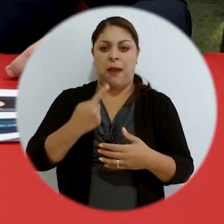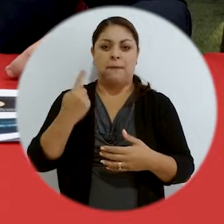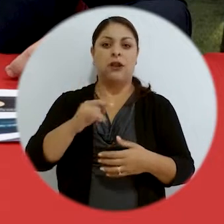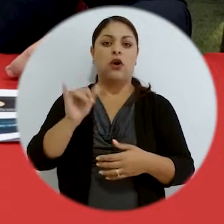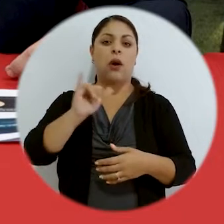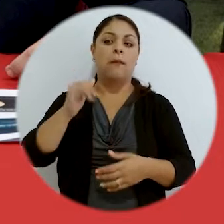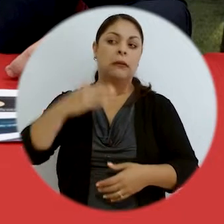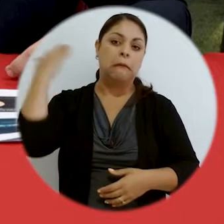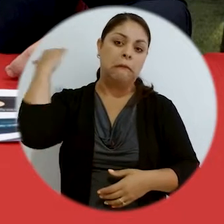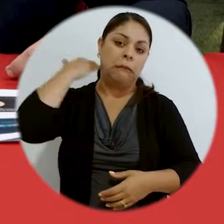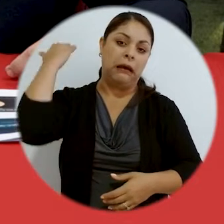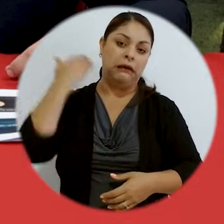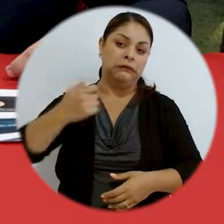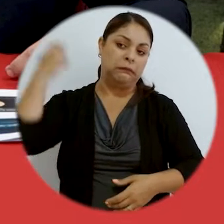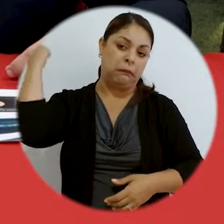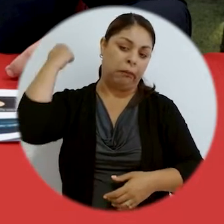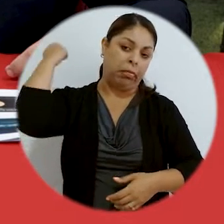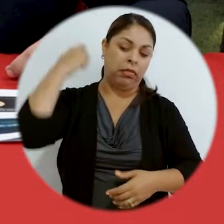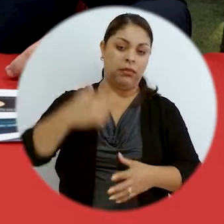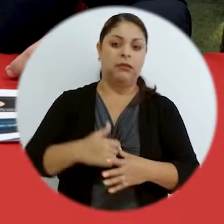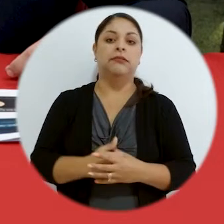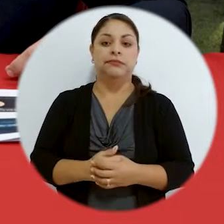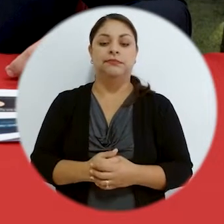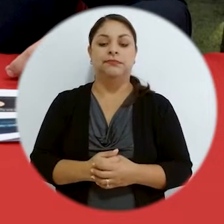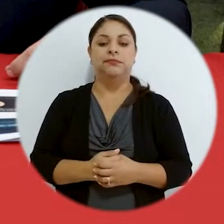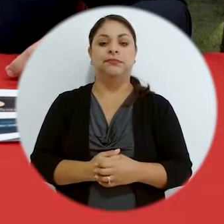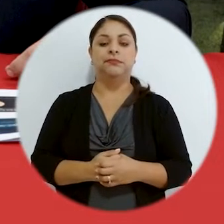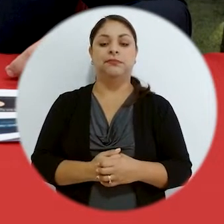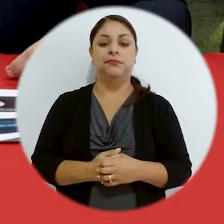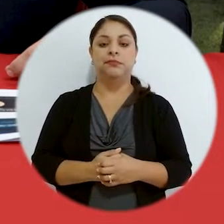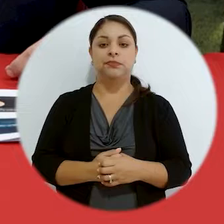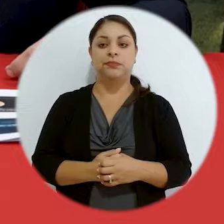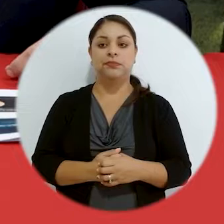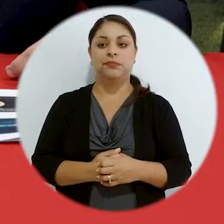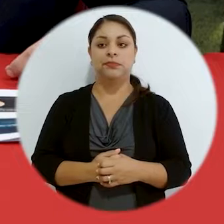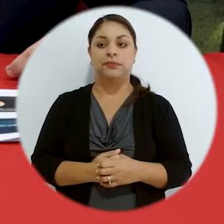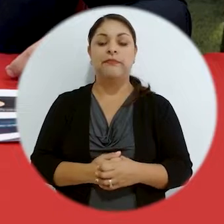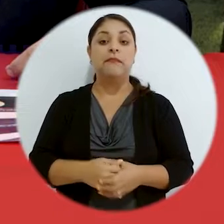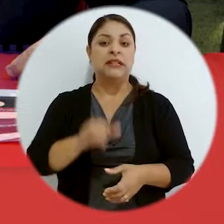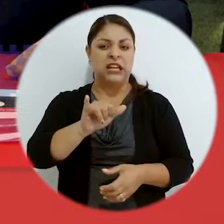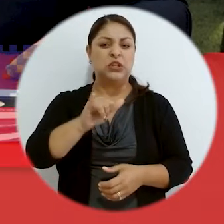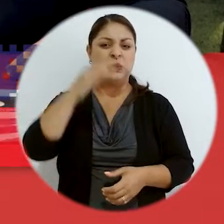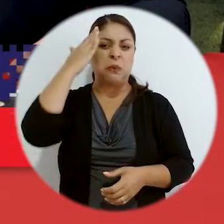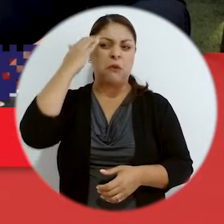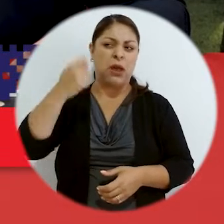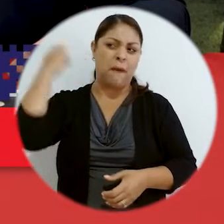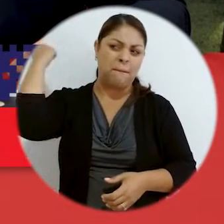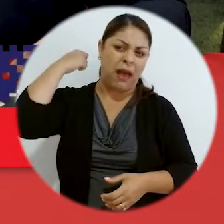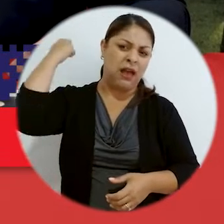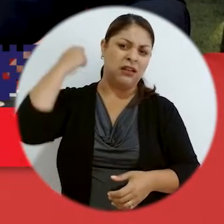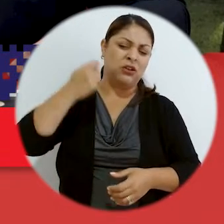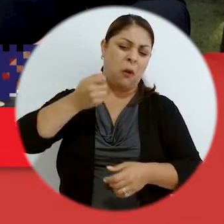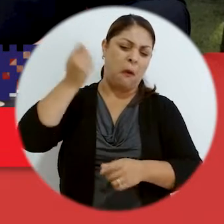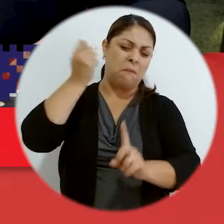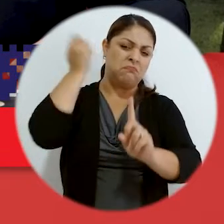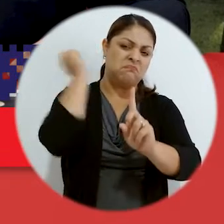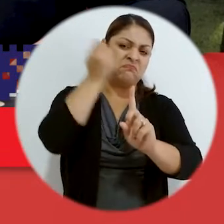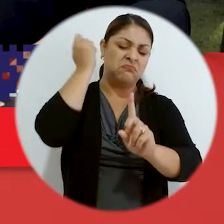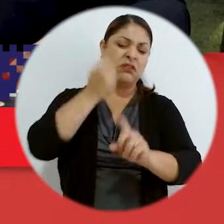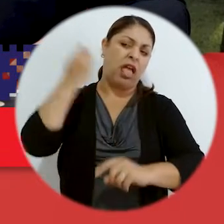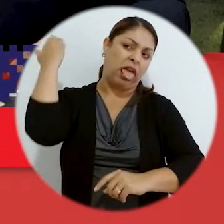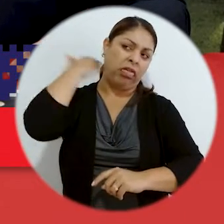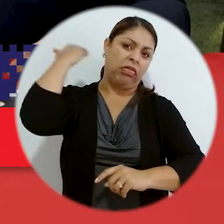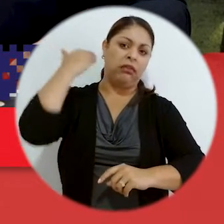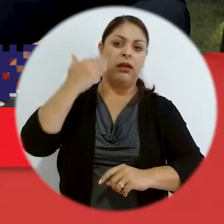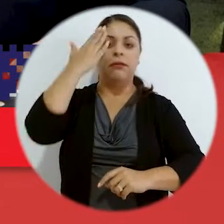La clásica garrotera que llamamos en nuestros pueblos, en nuestras... Era garrotera por el garrotazo. Por el